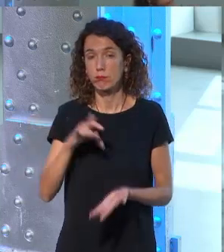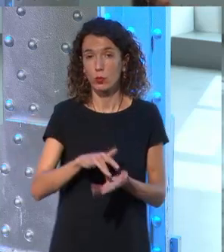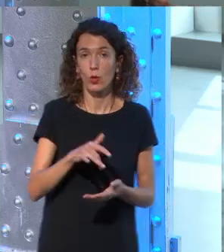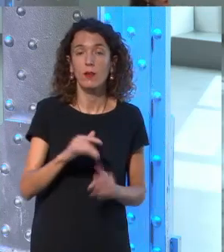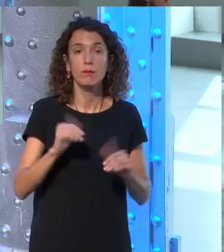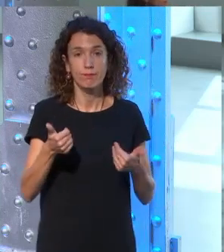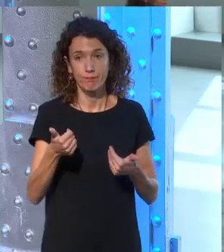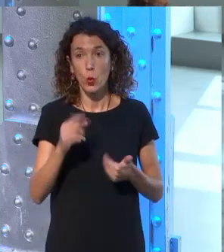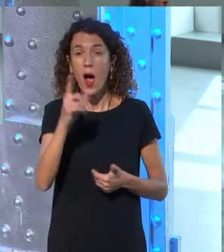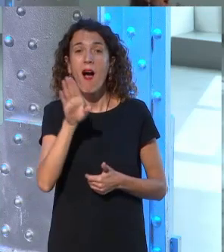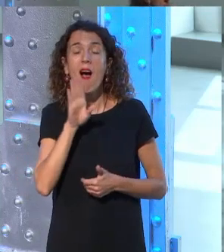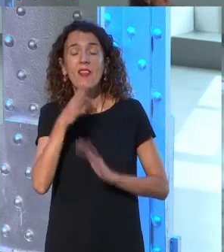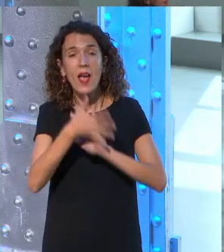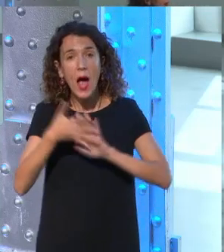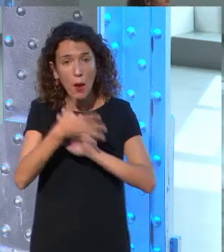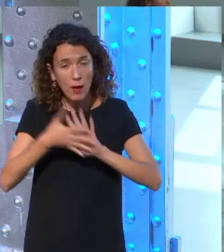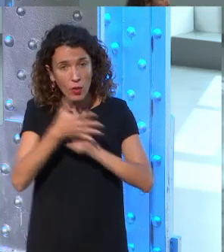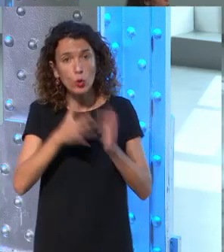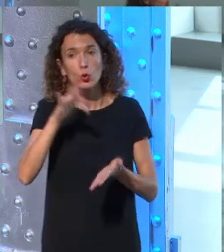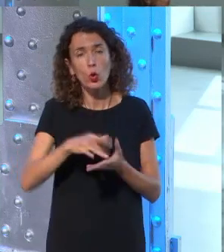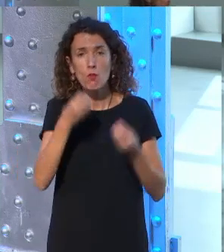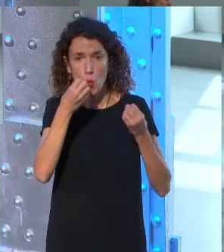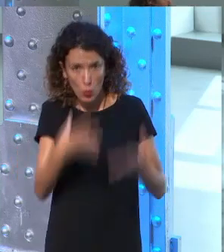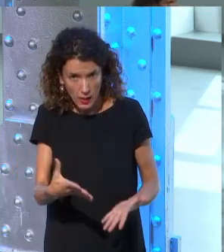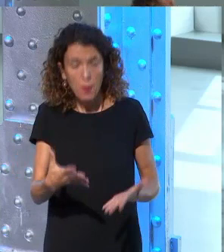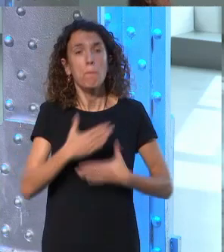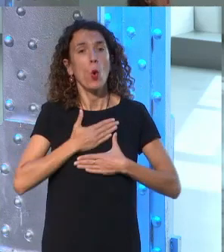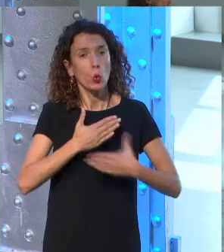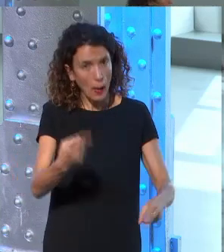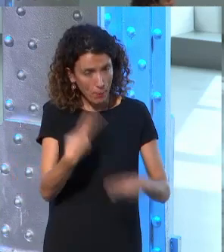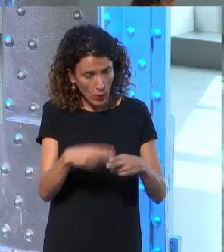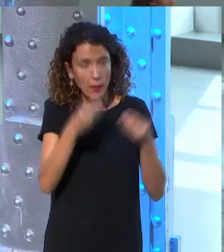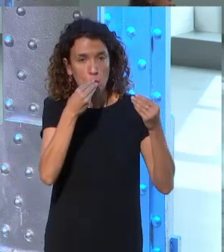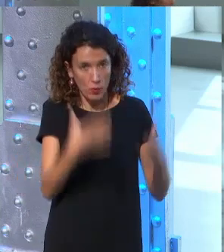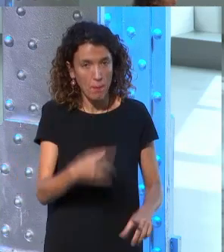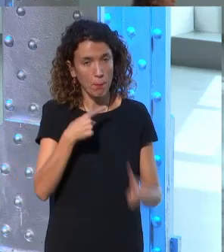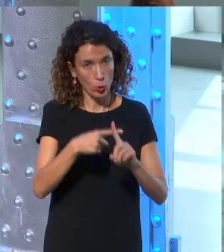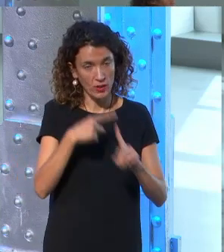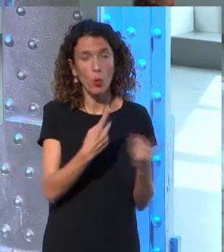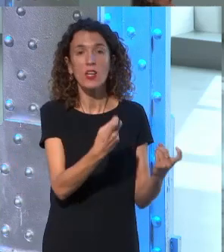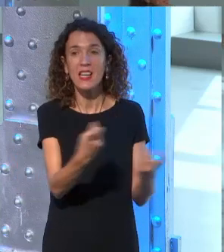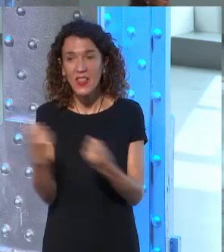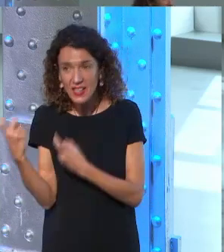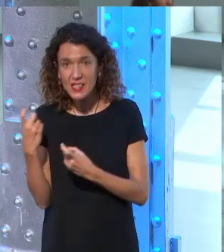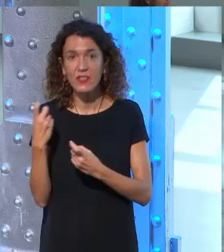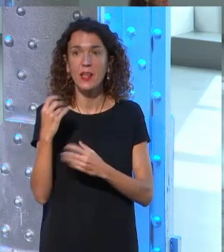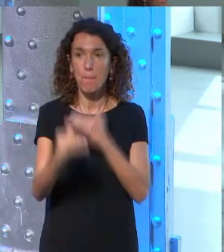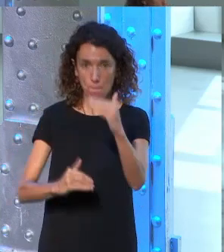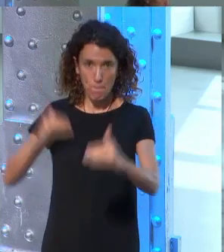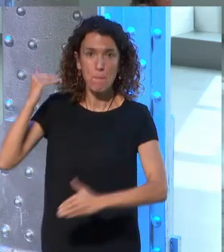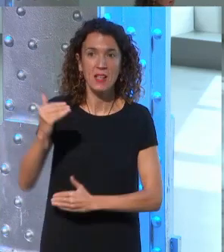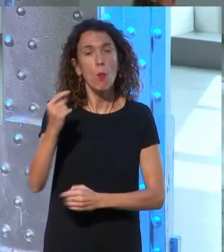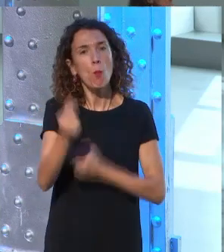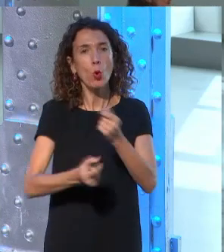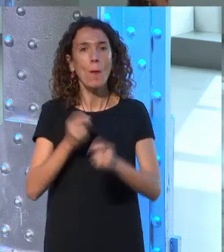adelante. Muy sencilla, que es abundar en lo que han dicho. Está muy bien que tengamos voluntad política, pero hace falta subir la escalera escalón a